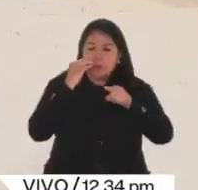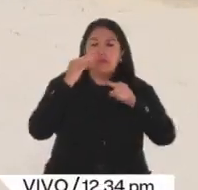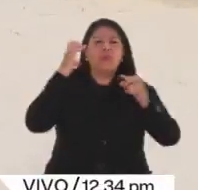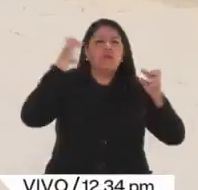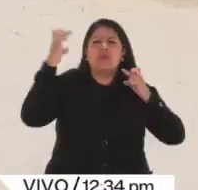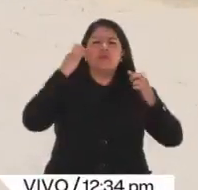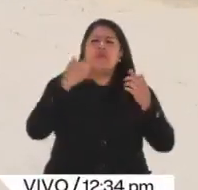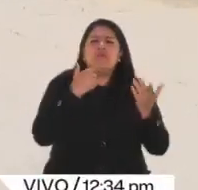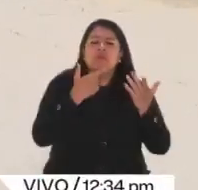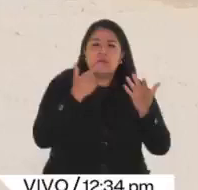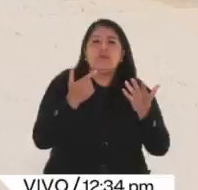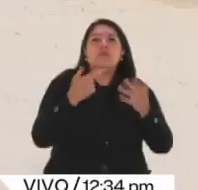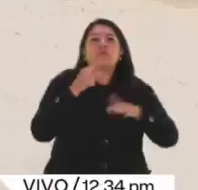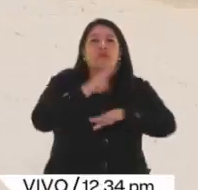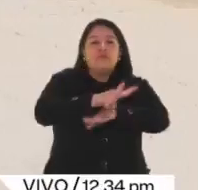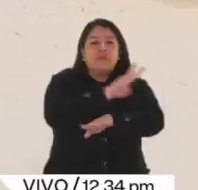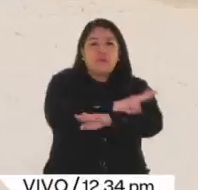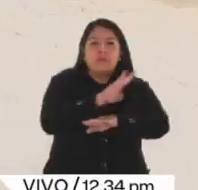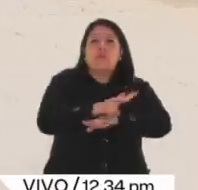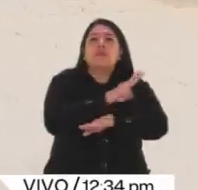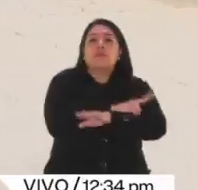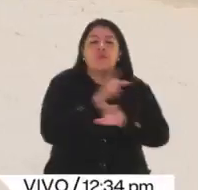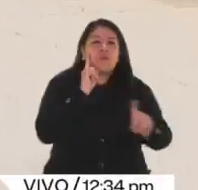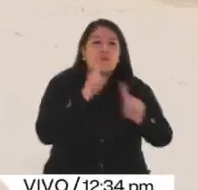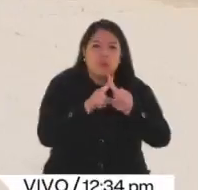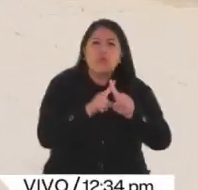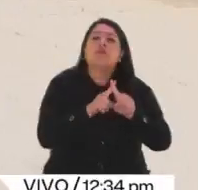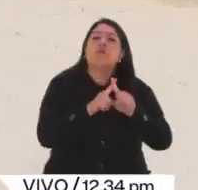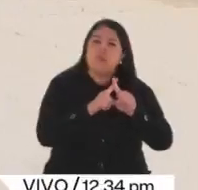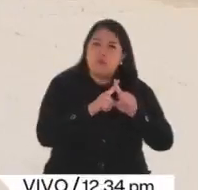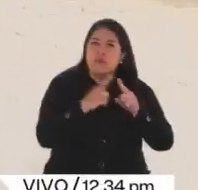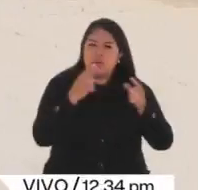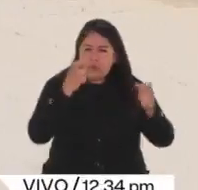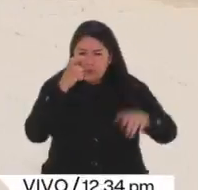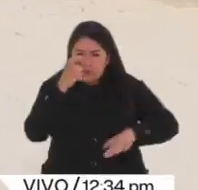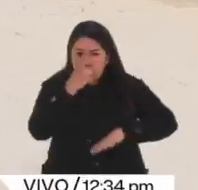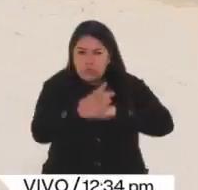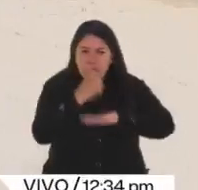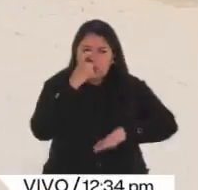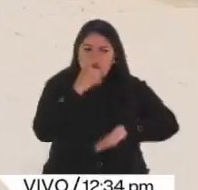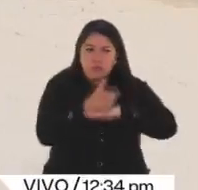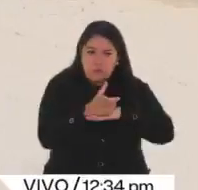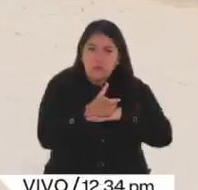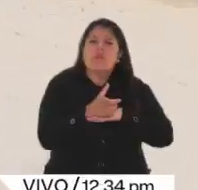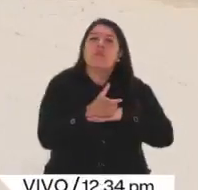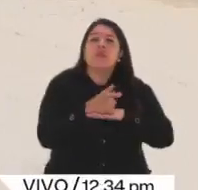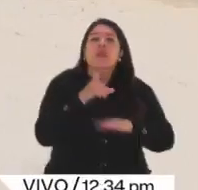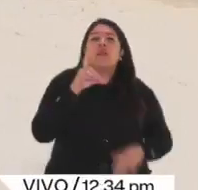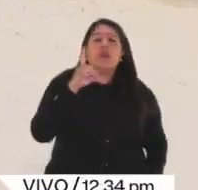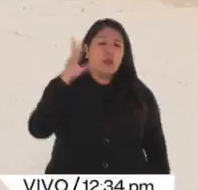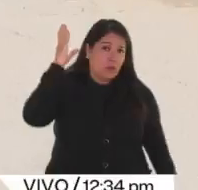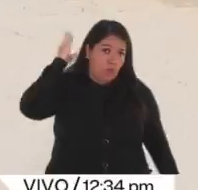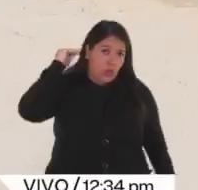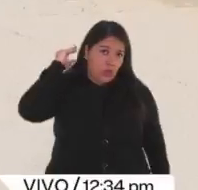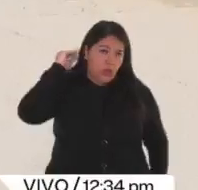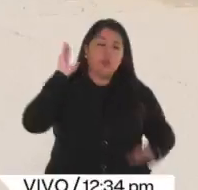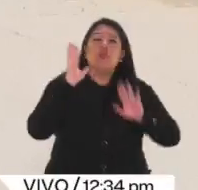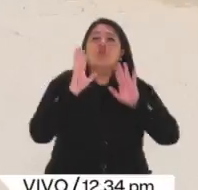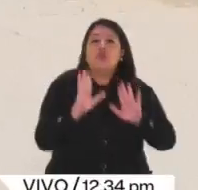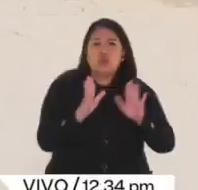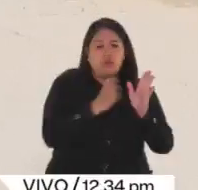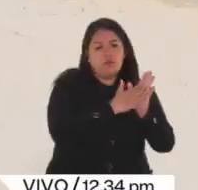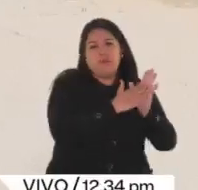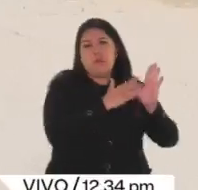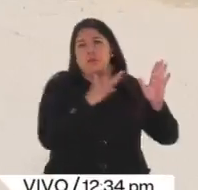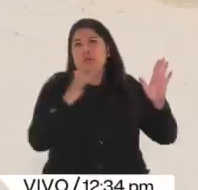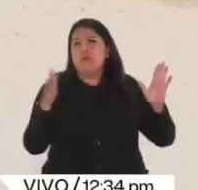que ver con las veedurías que trabajan justamente haciéndole control a cómo ejercía Daniel Quintero su alcaldía durante este